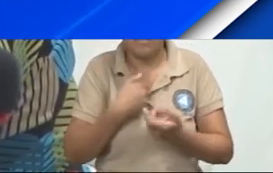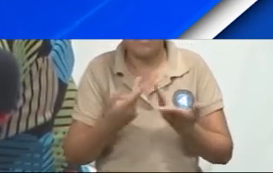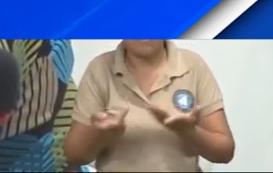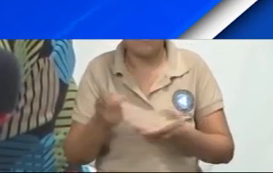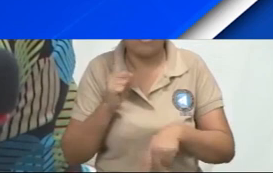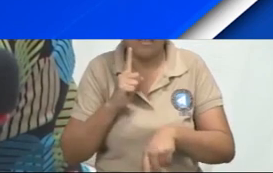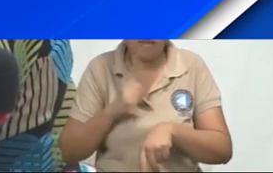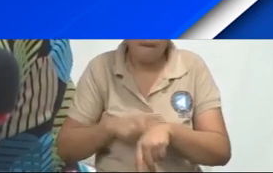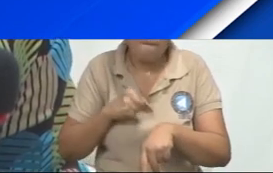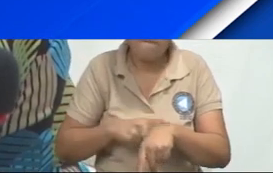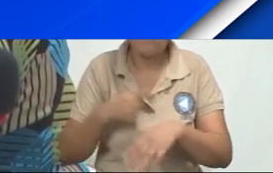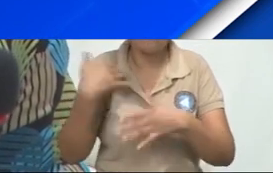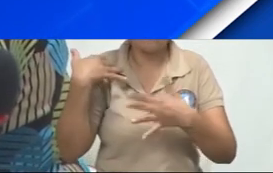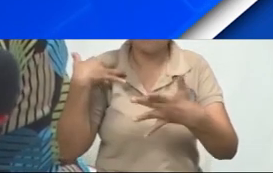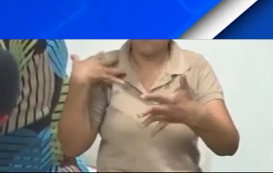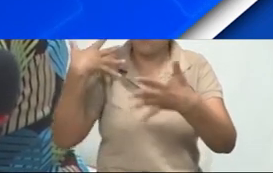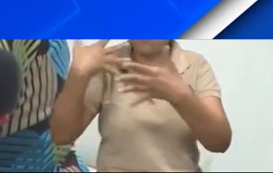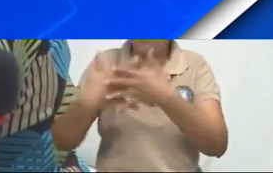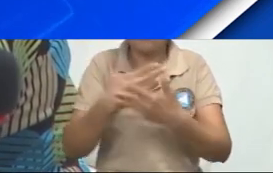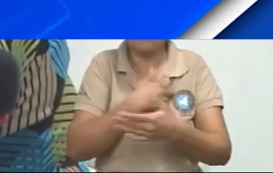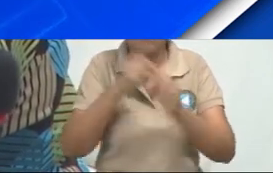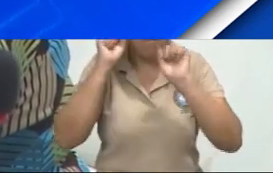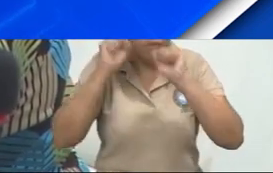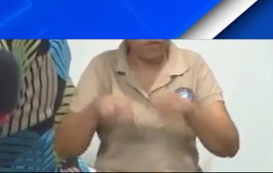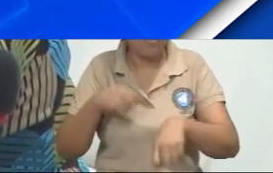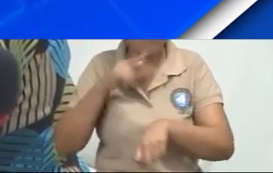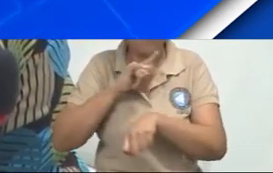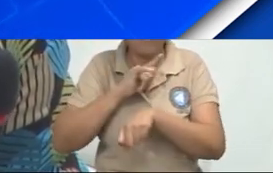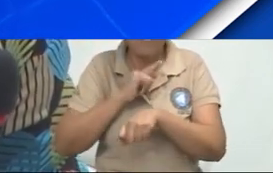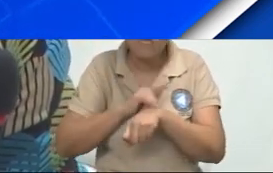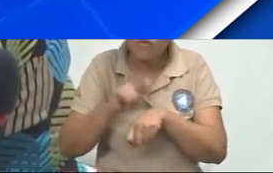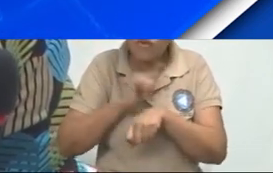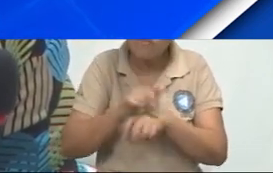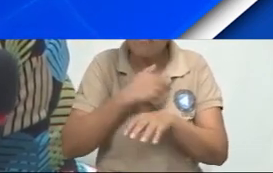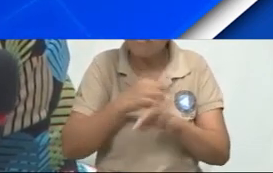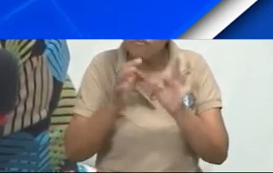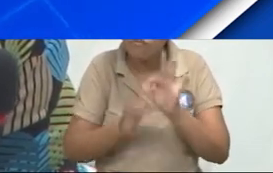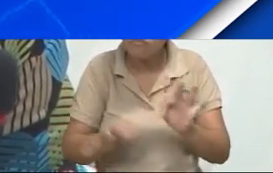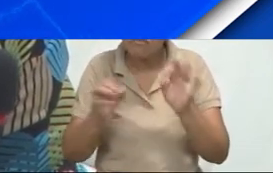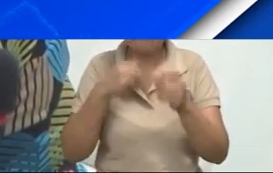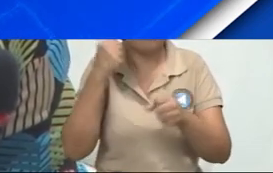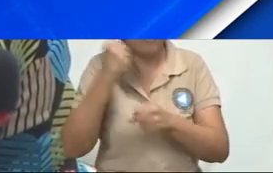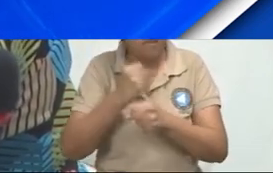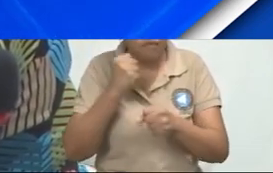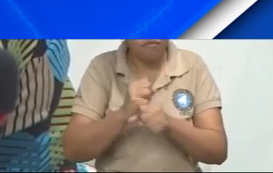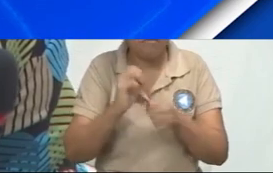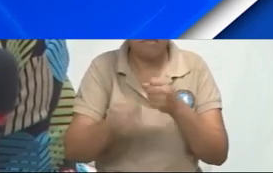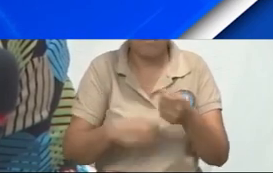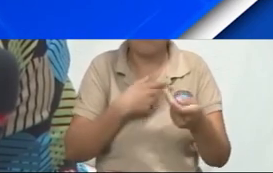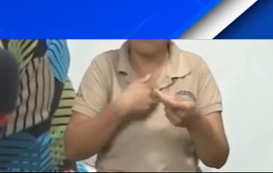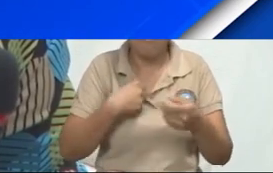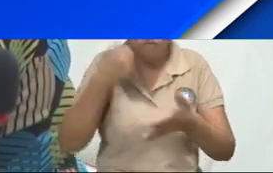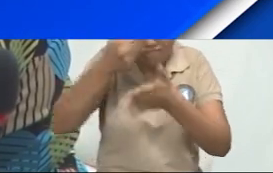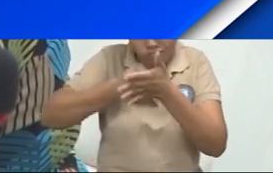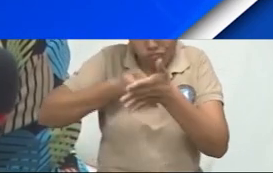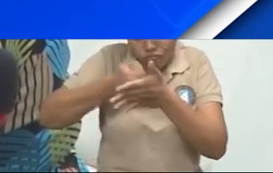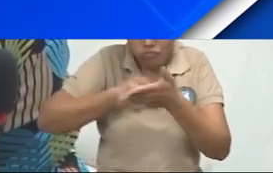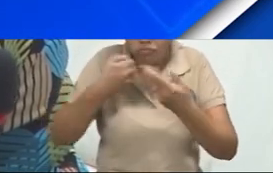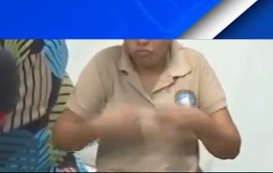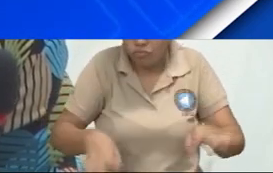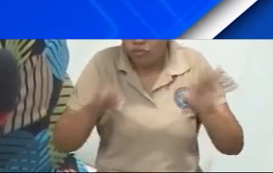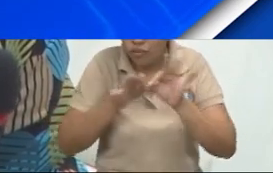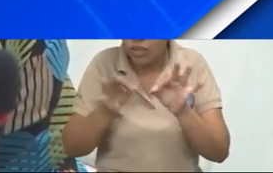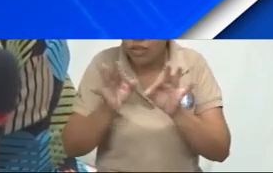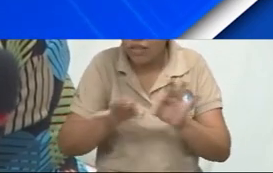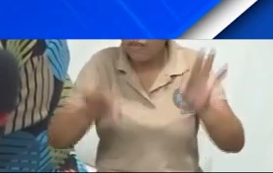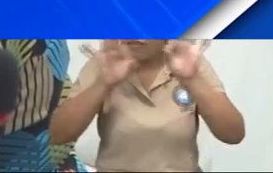desde nuestros ancestros, hemos sido y continuamos siendo un sector muy activo que con su trabajo y esfuerzo realiza